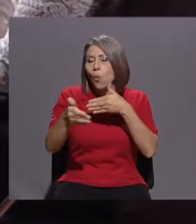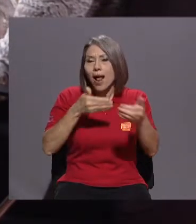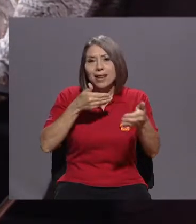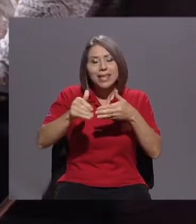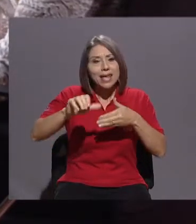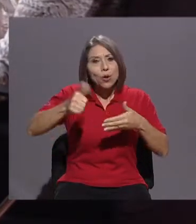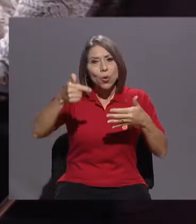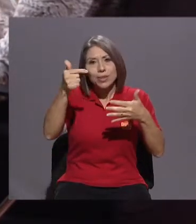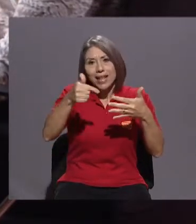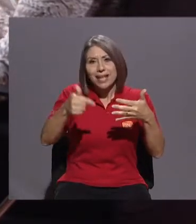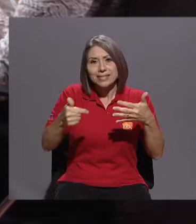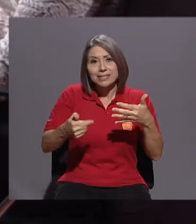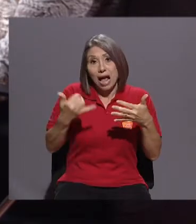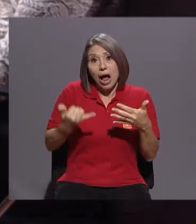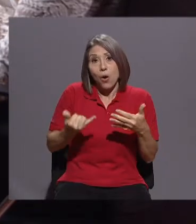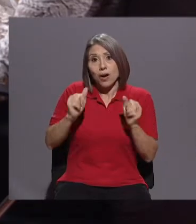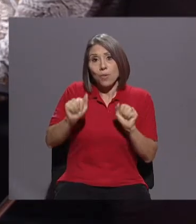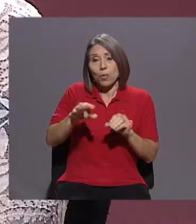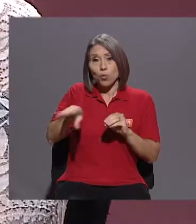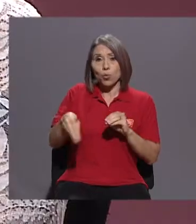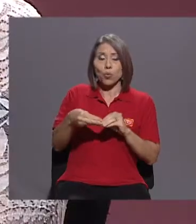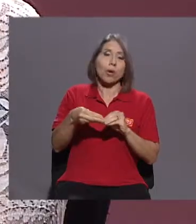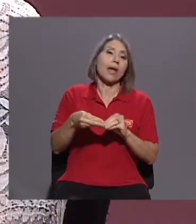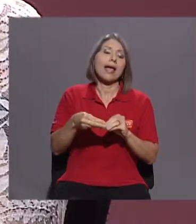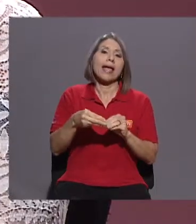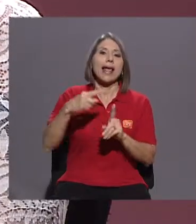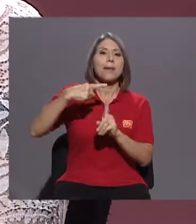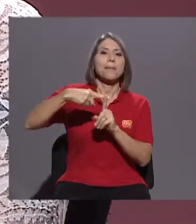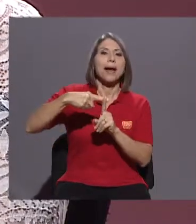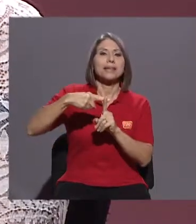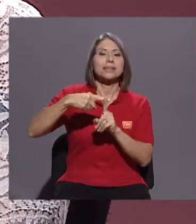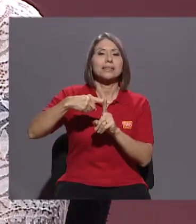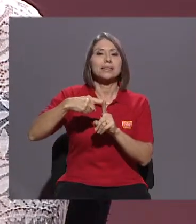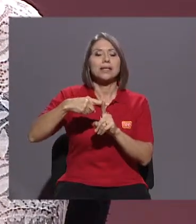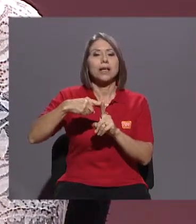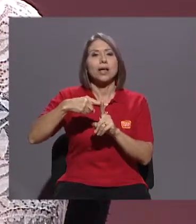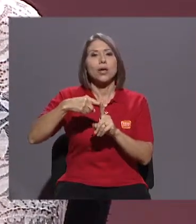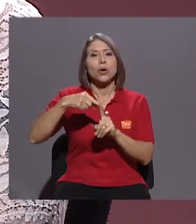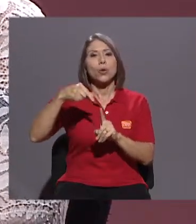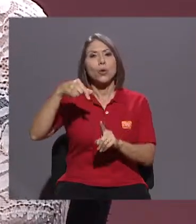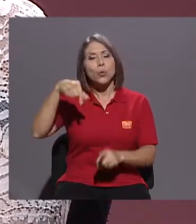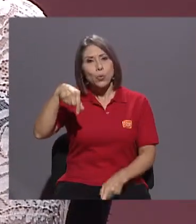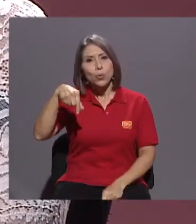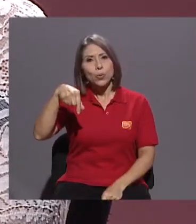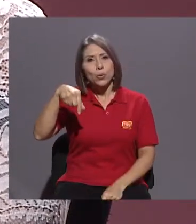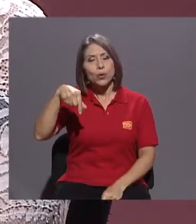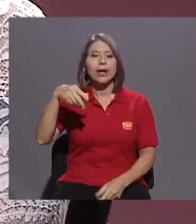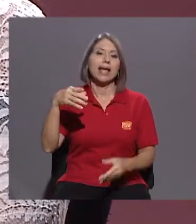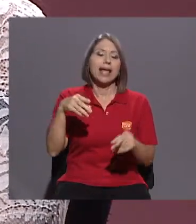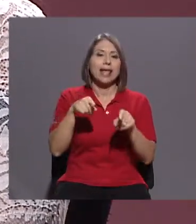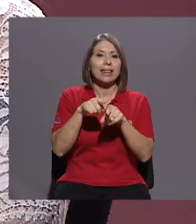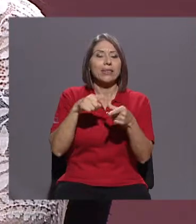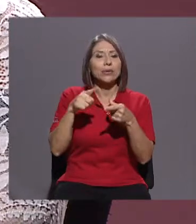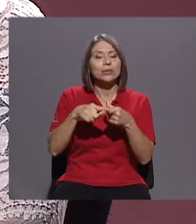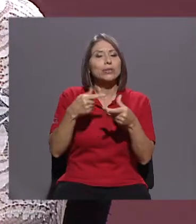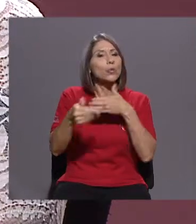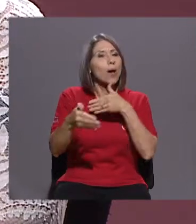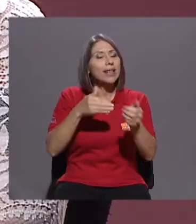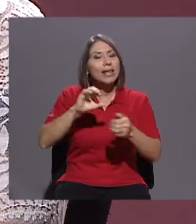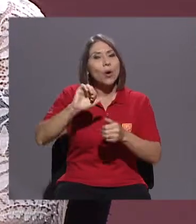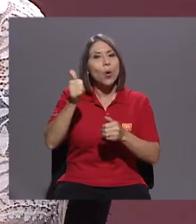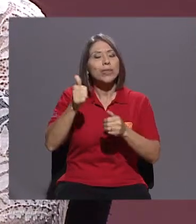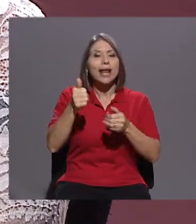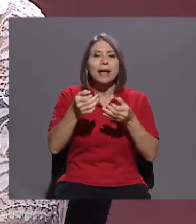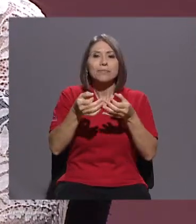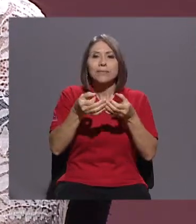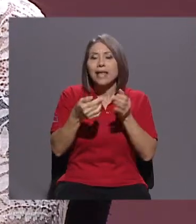Otras Porque ahora Podríamos sumarle El más Q ¿Verdad? El queer Entonces cualquier Otra expresión O